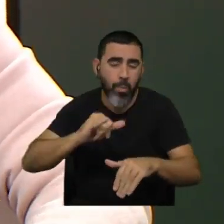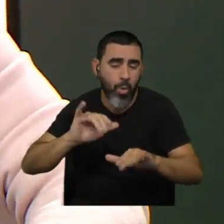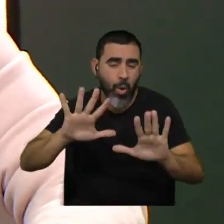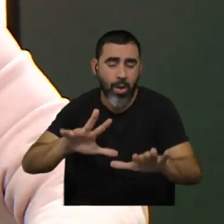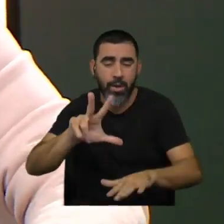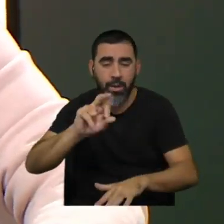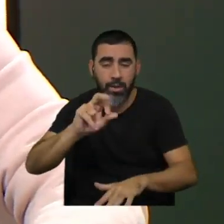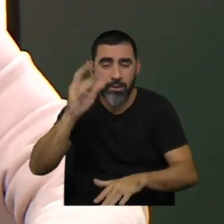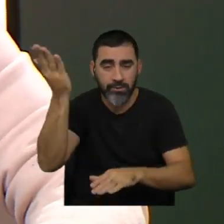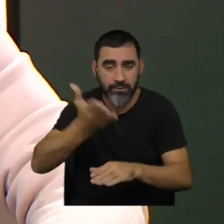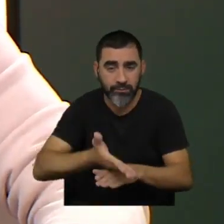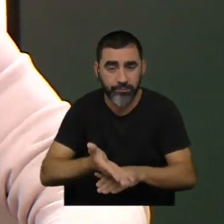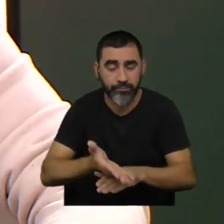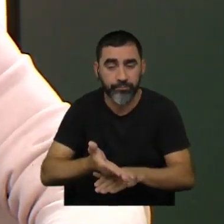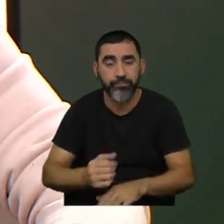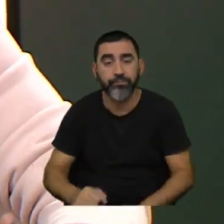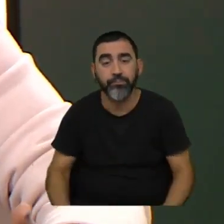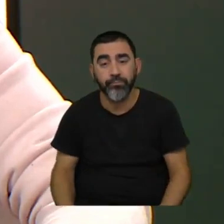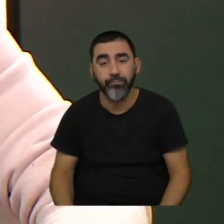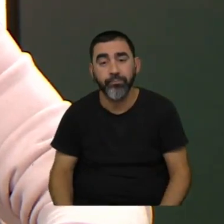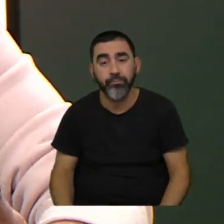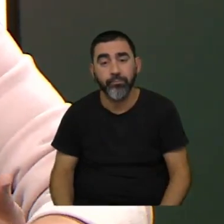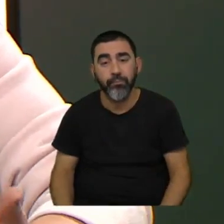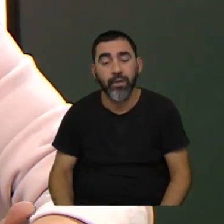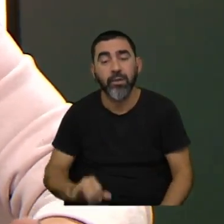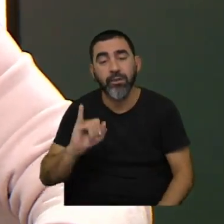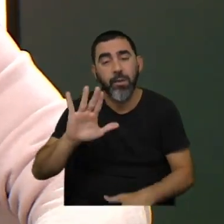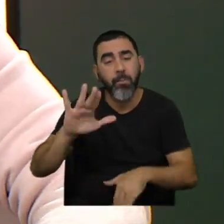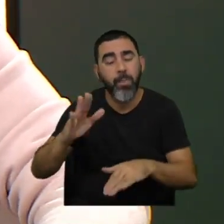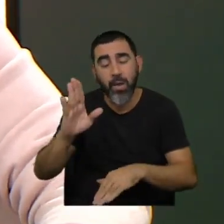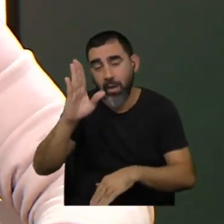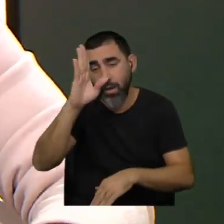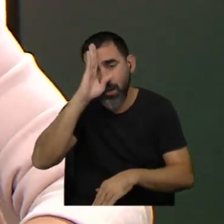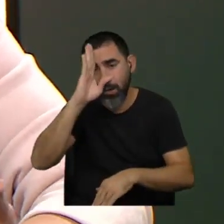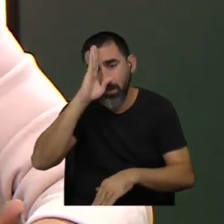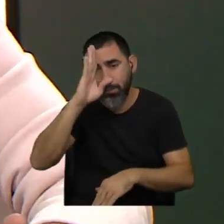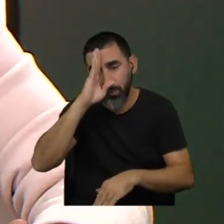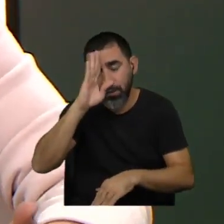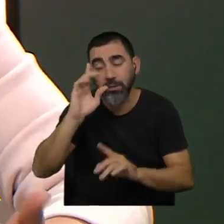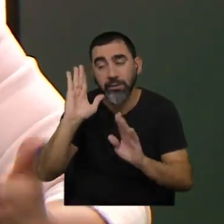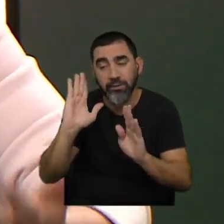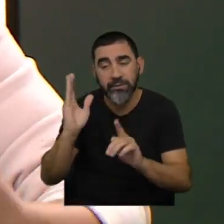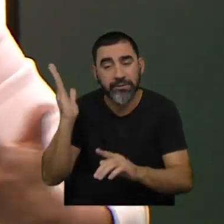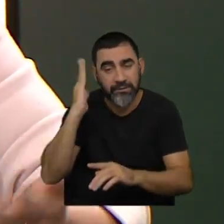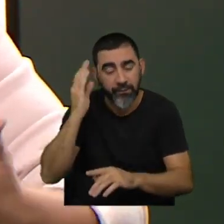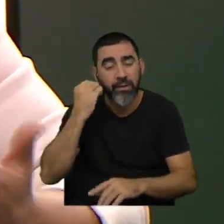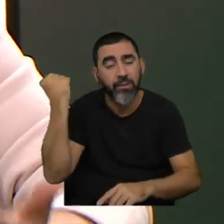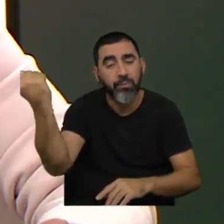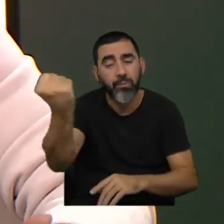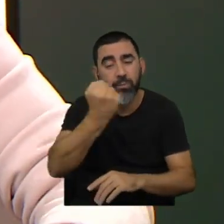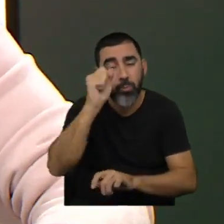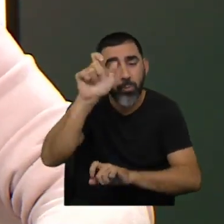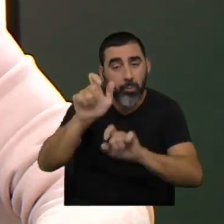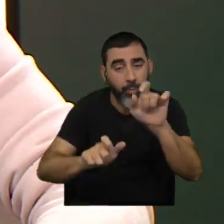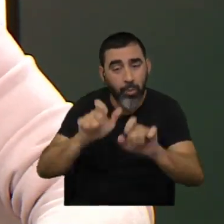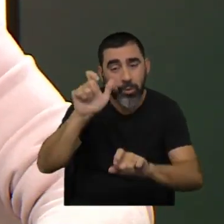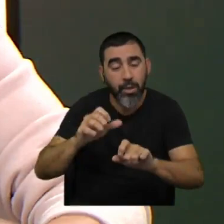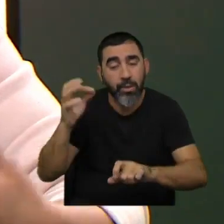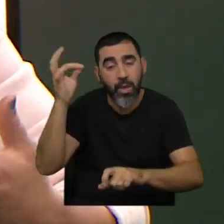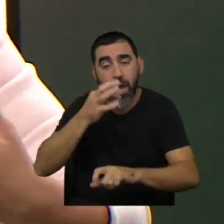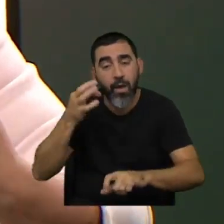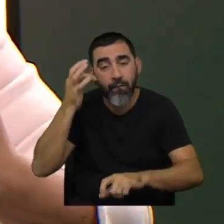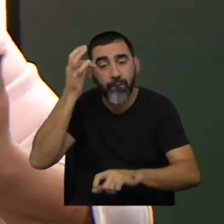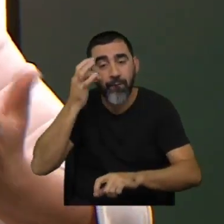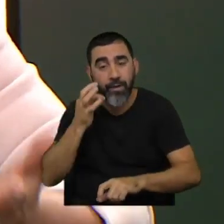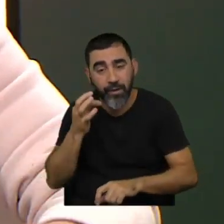biológico. Pero creo que sí ha aumentado la concientización, la importancia que le da la población a las abejas. Lo